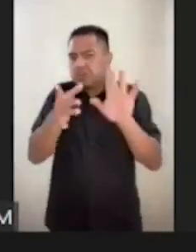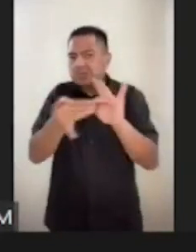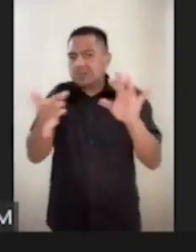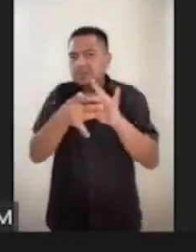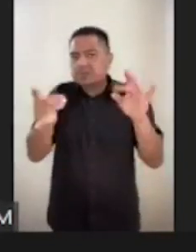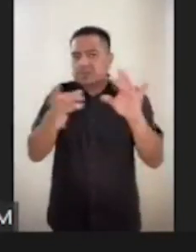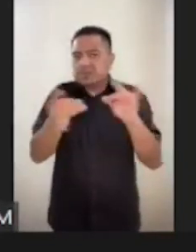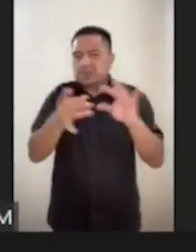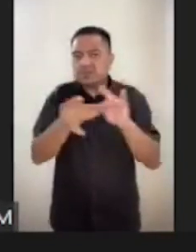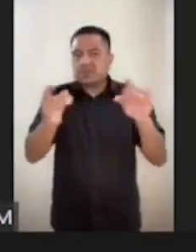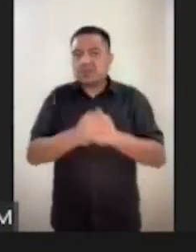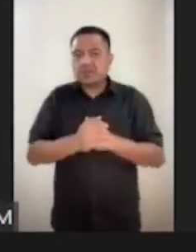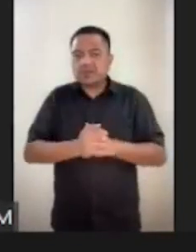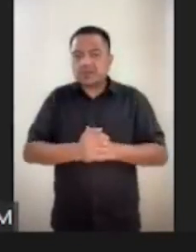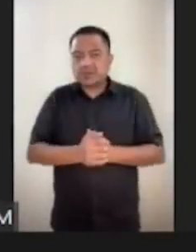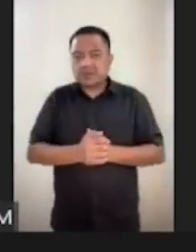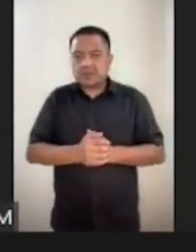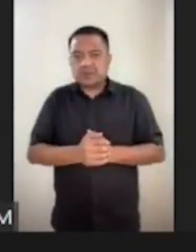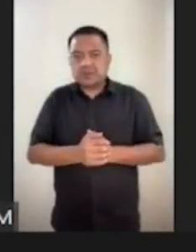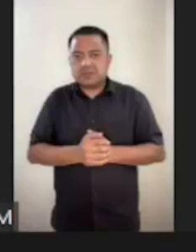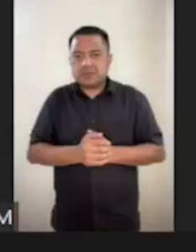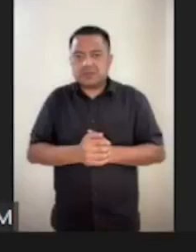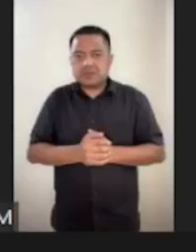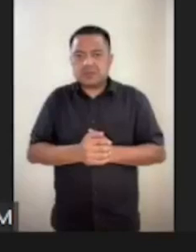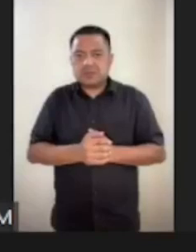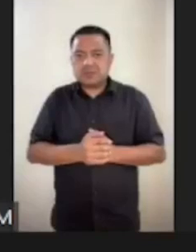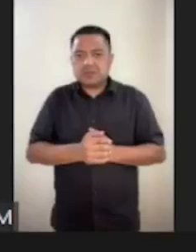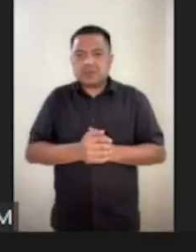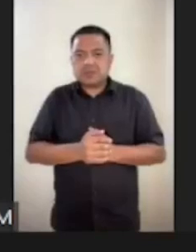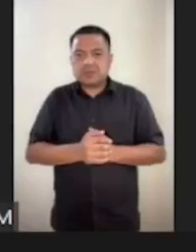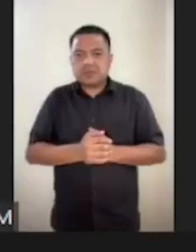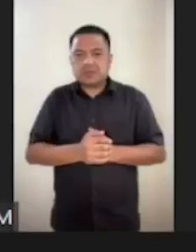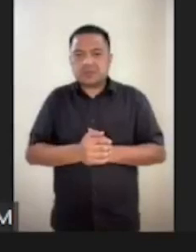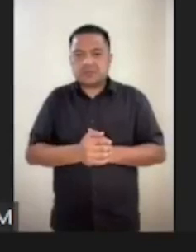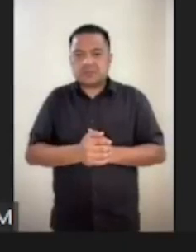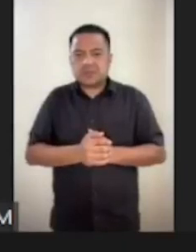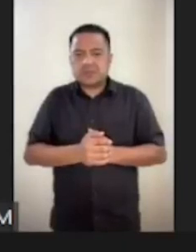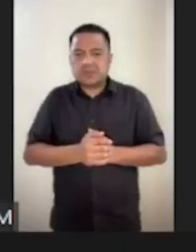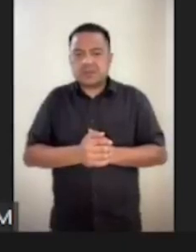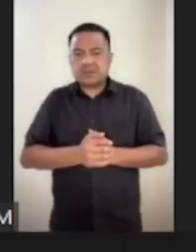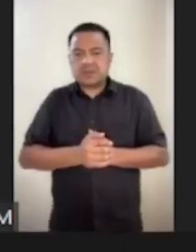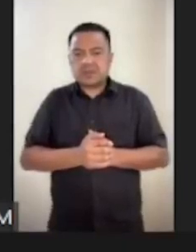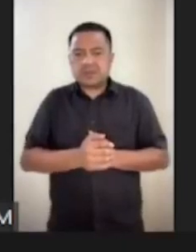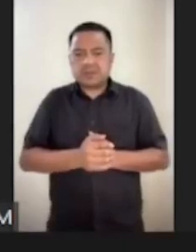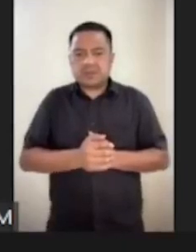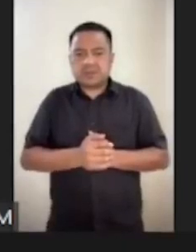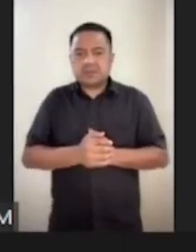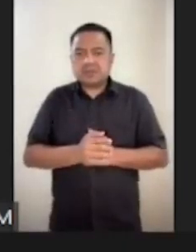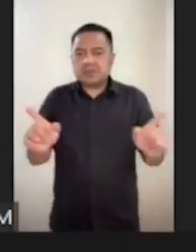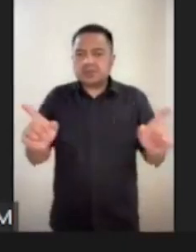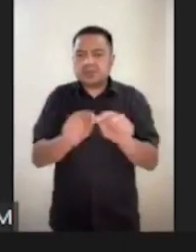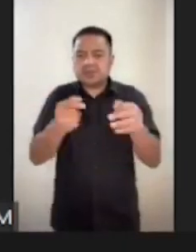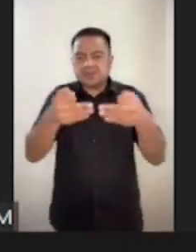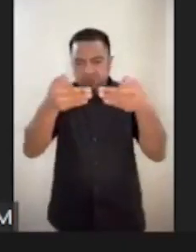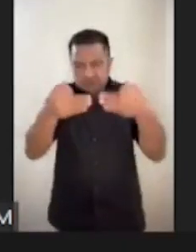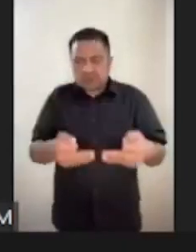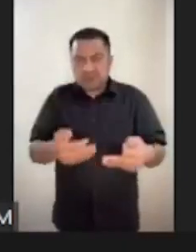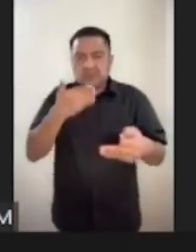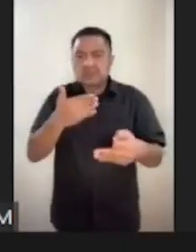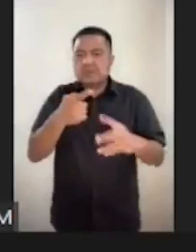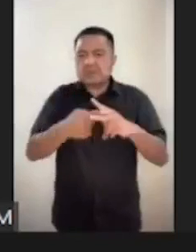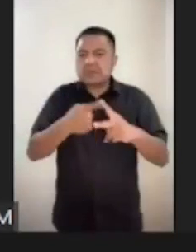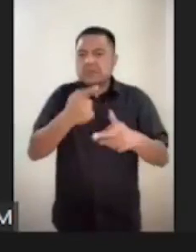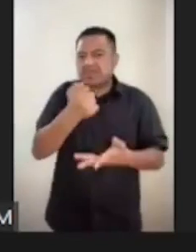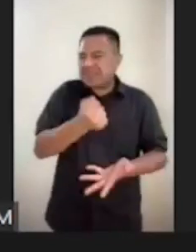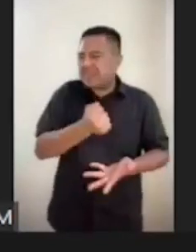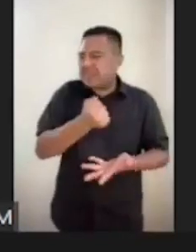atender la pretensión de la actora, en primer lugar, resulta necesario tener la certeza que la cantidad que reclama